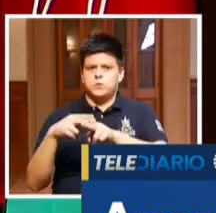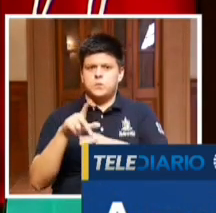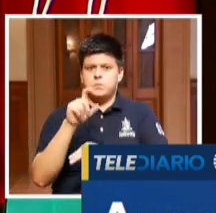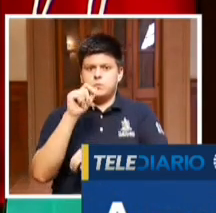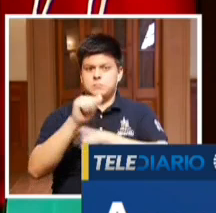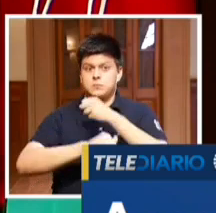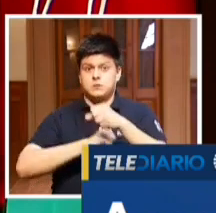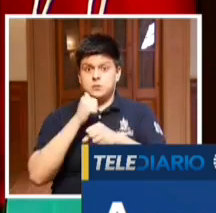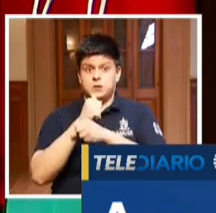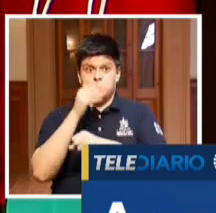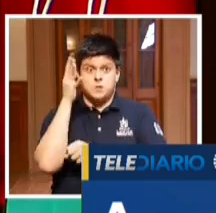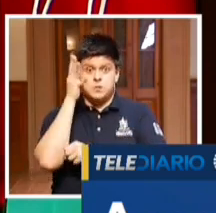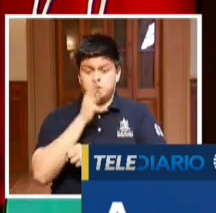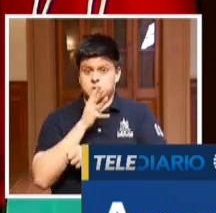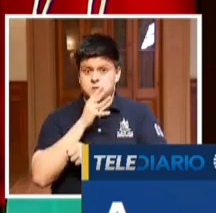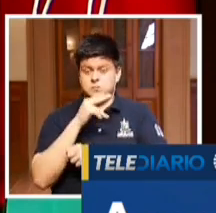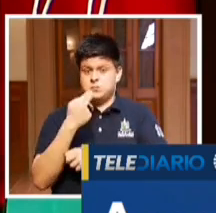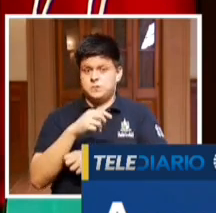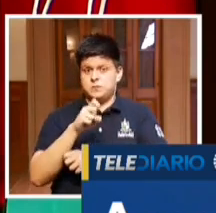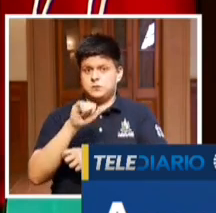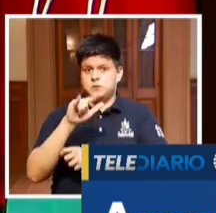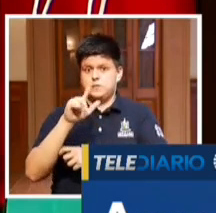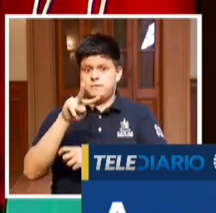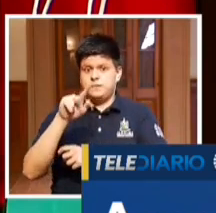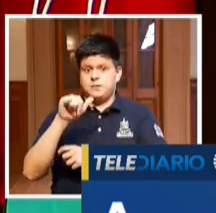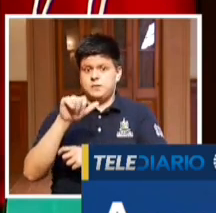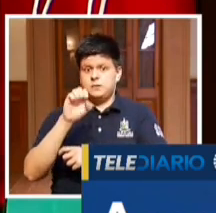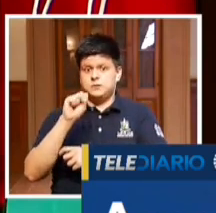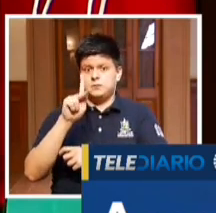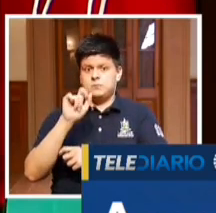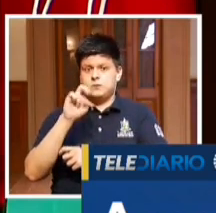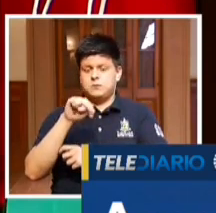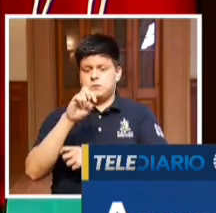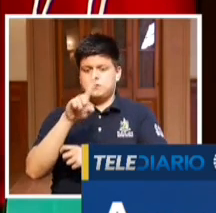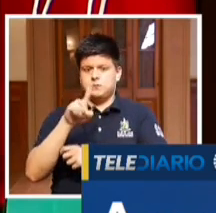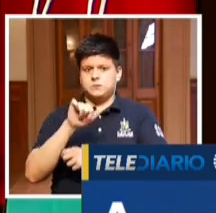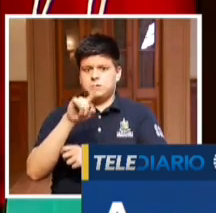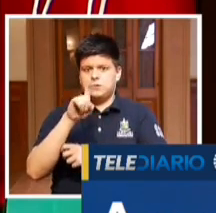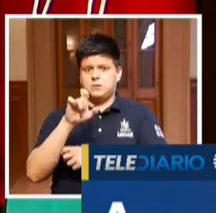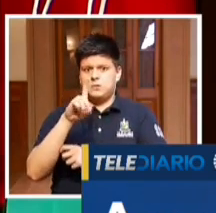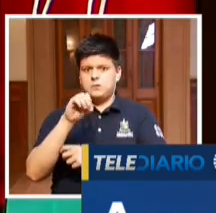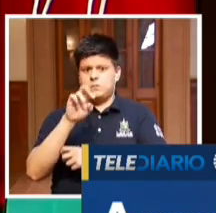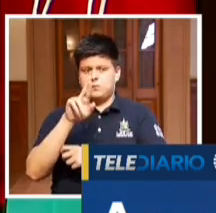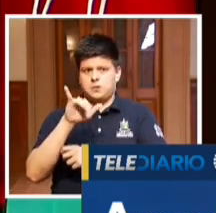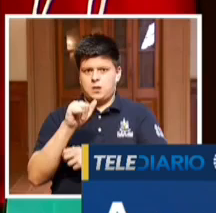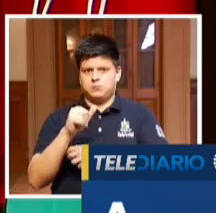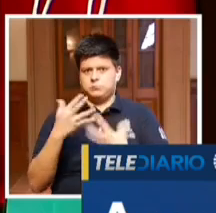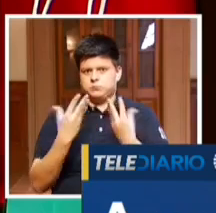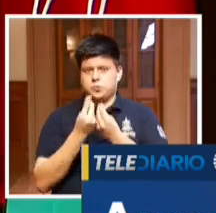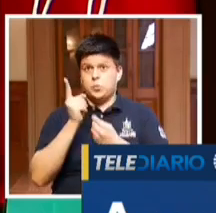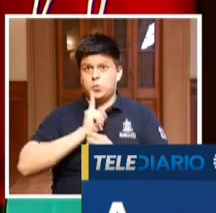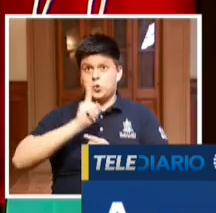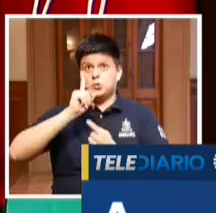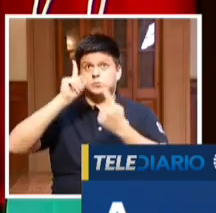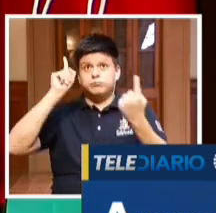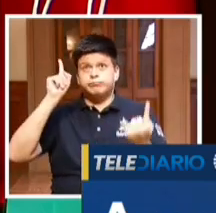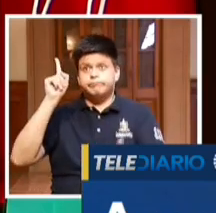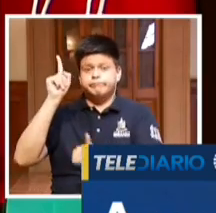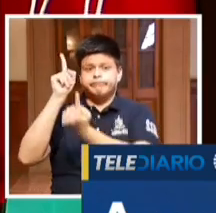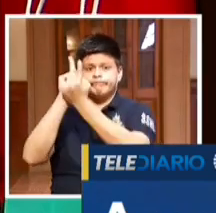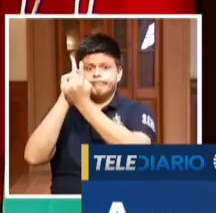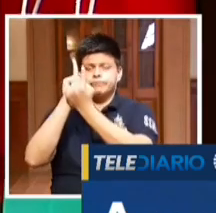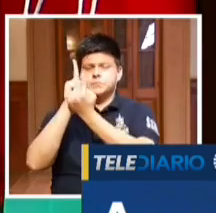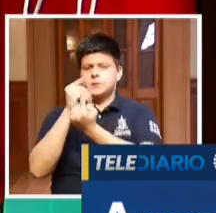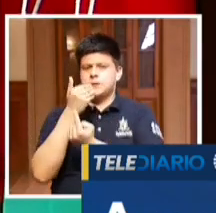años, Silvia Espinosa de Doria, descansa en paz, que tu trayecto con el Señor sea